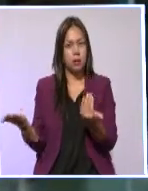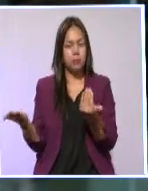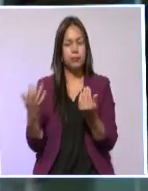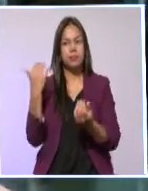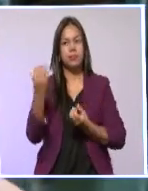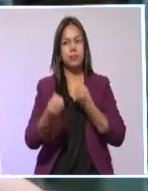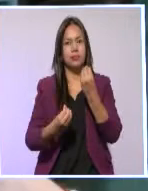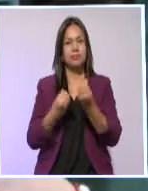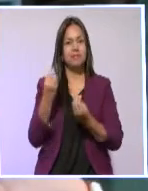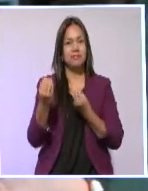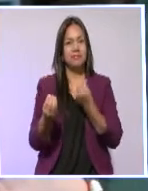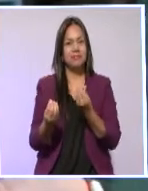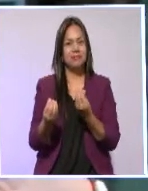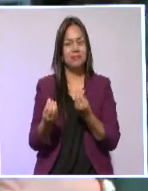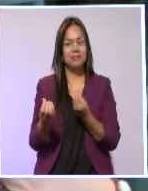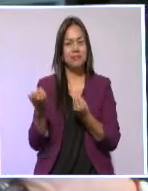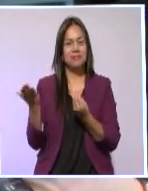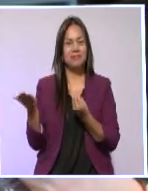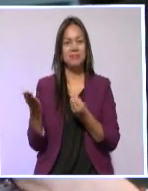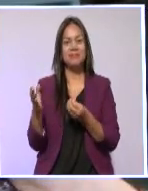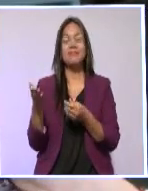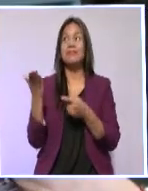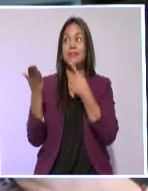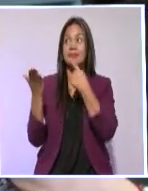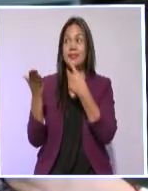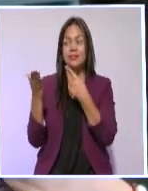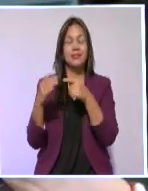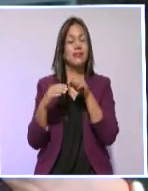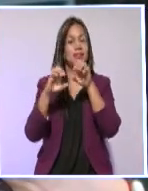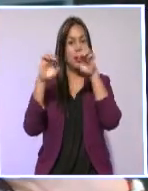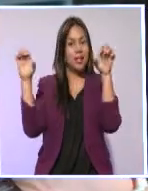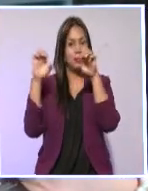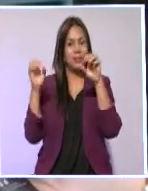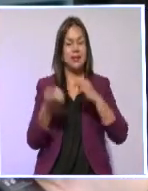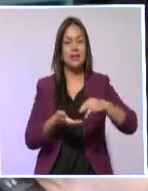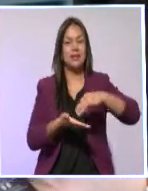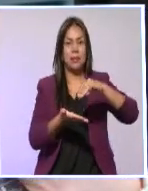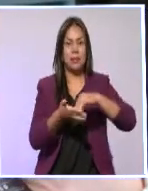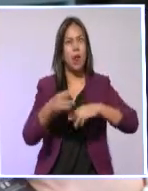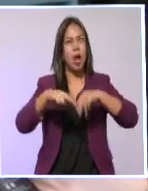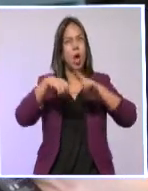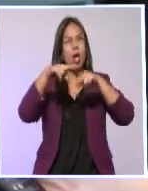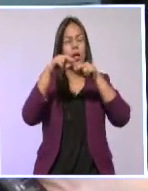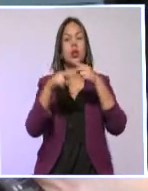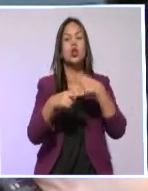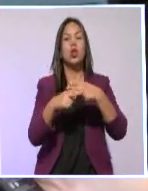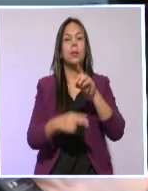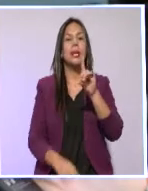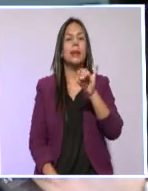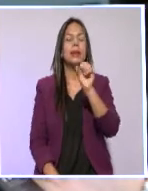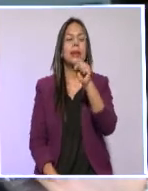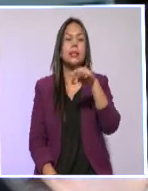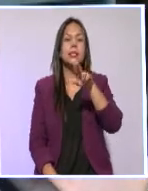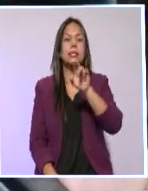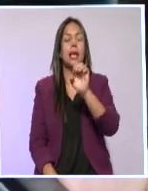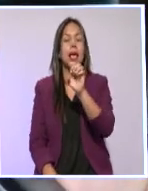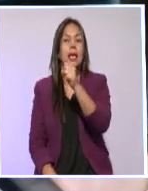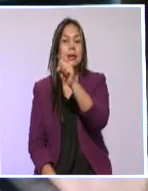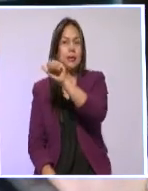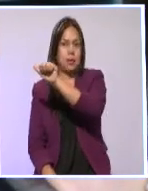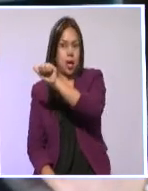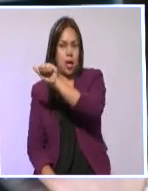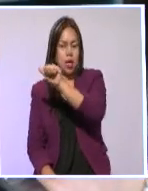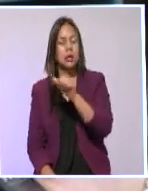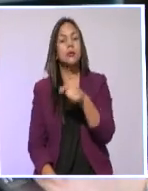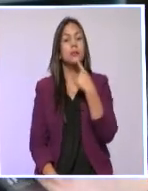economía? Hay una compañía constructora en Manabí, que es la compañía Disquesa, del cual son